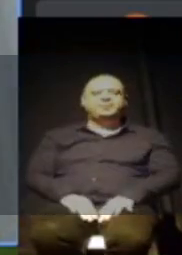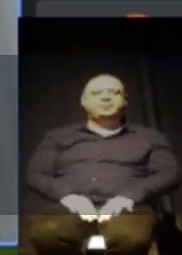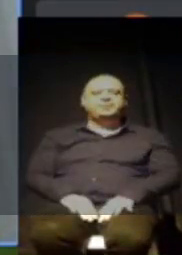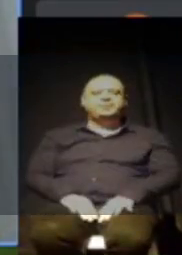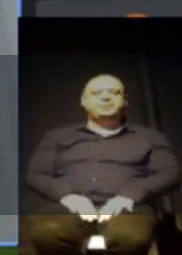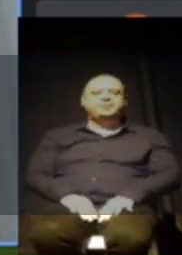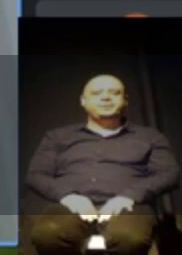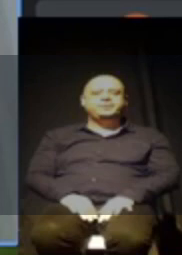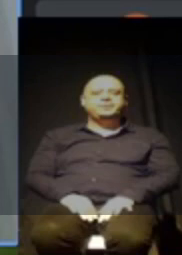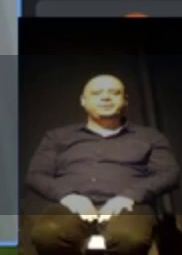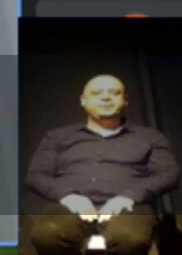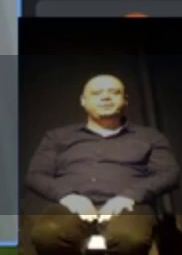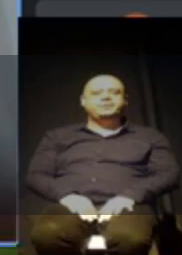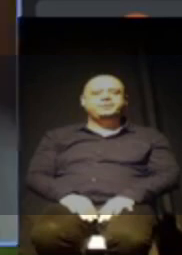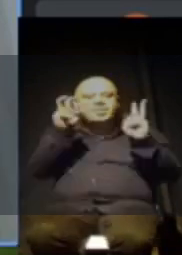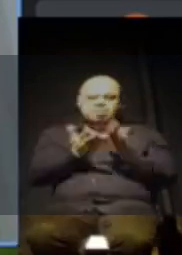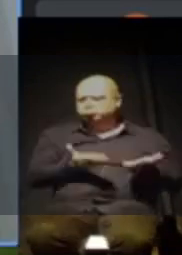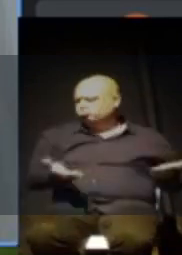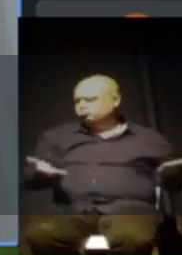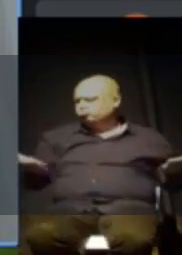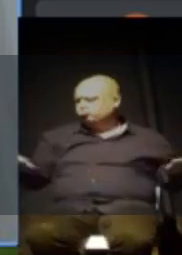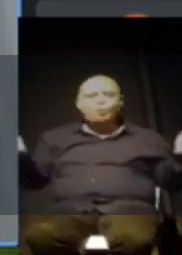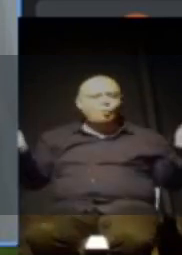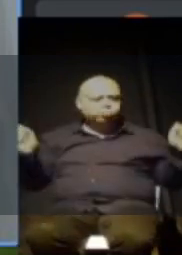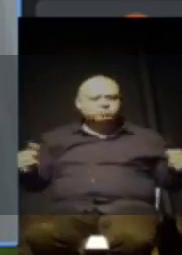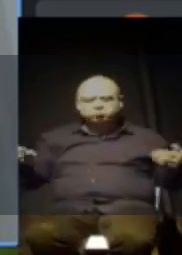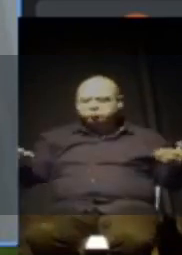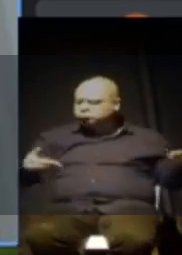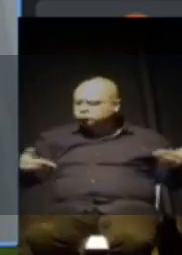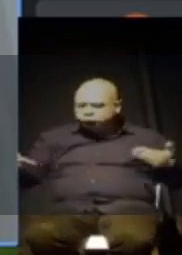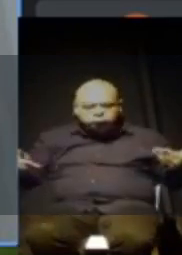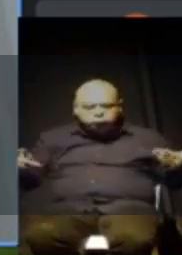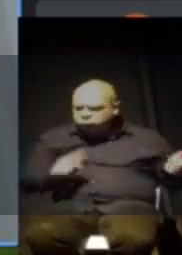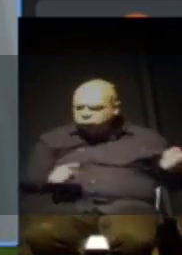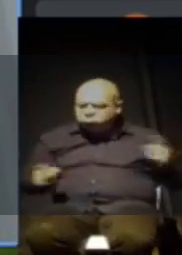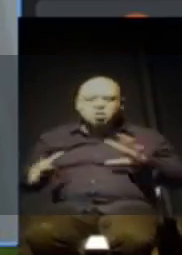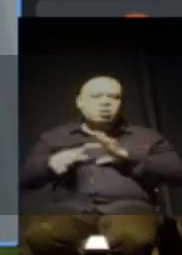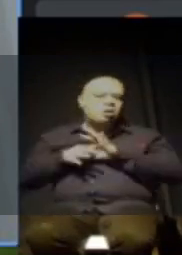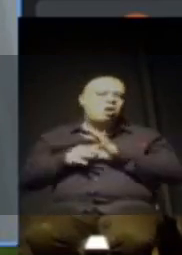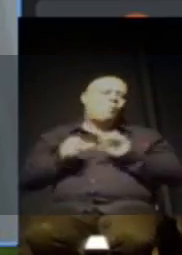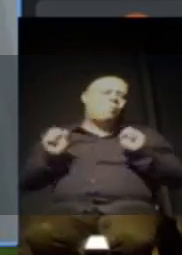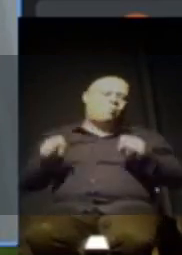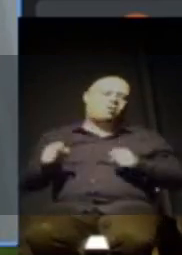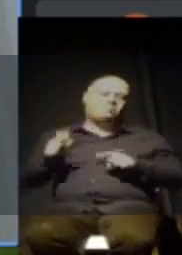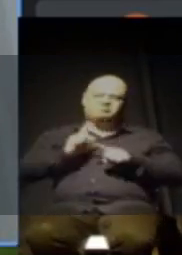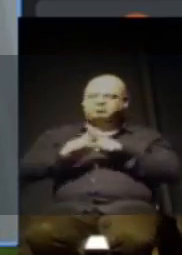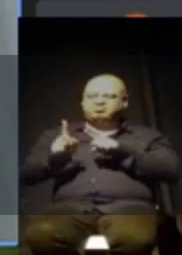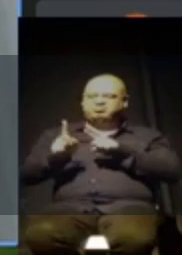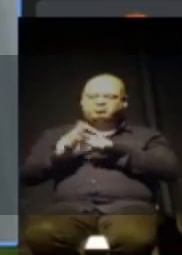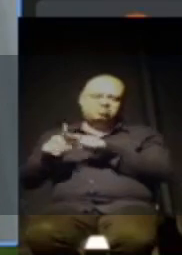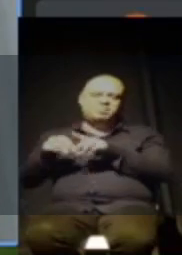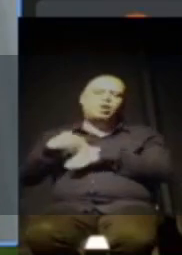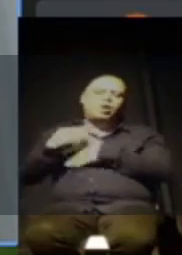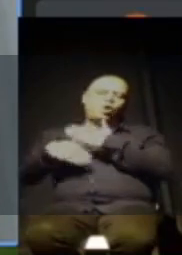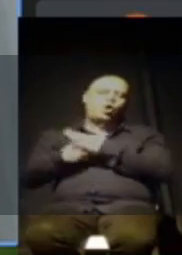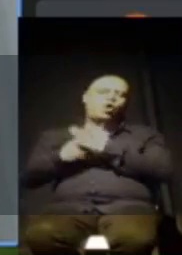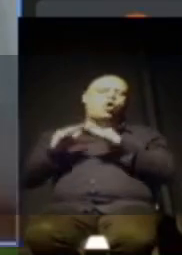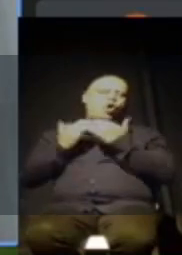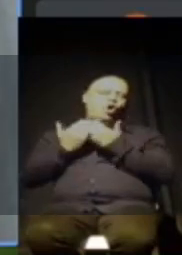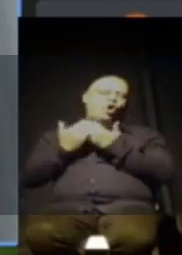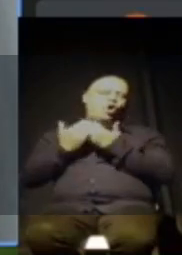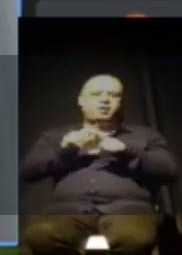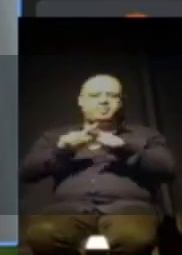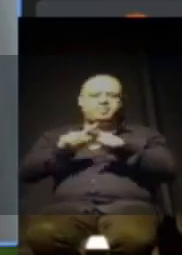afroepistemologías y tenerlas a la mesa, al orden del día, como se tiene, digamos, la blanquitud en los diferentes escenarios